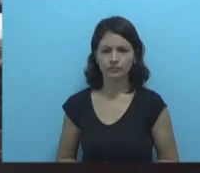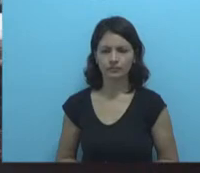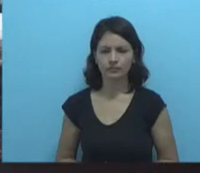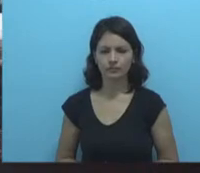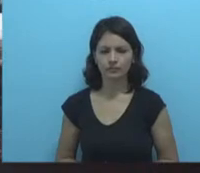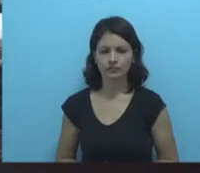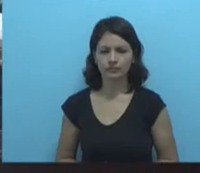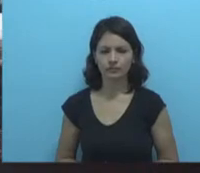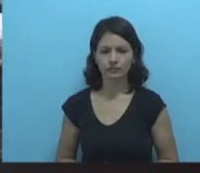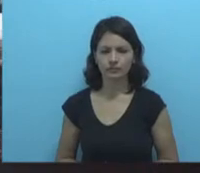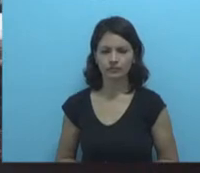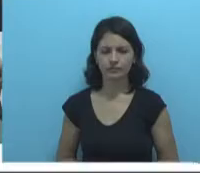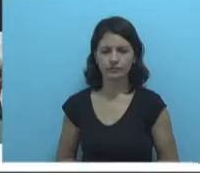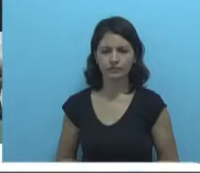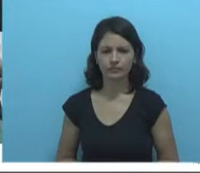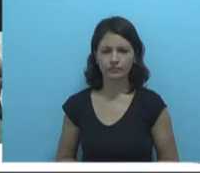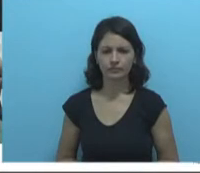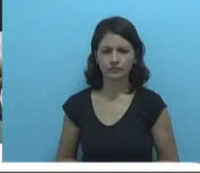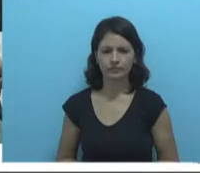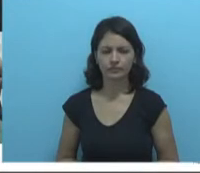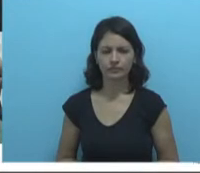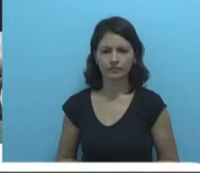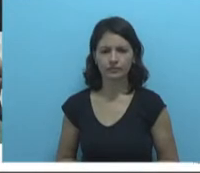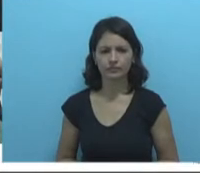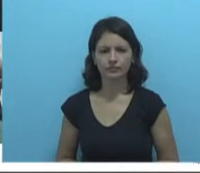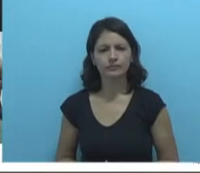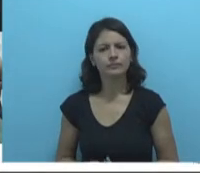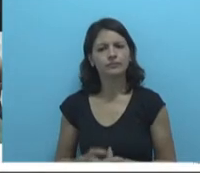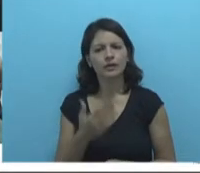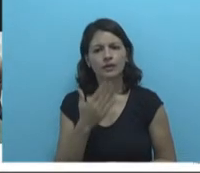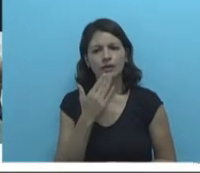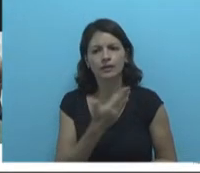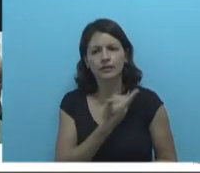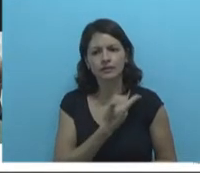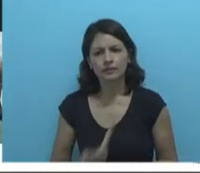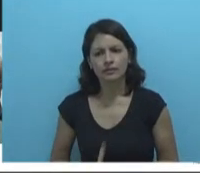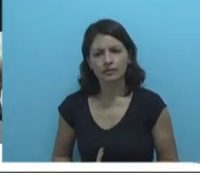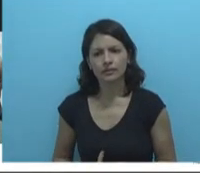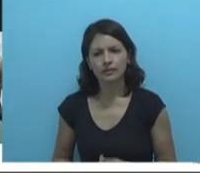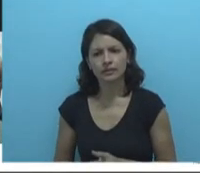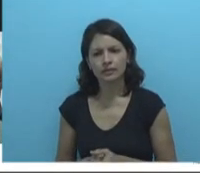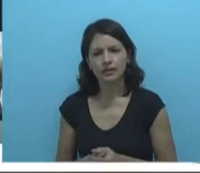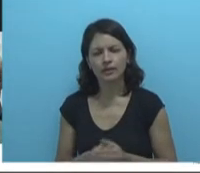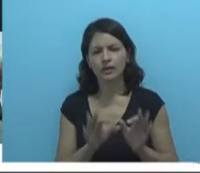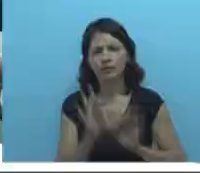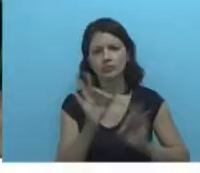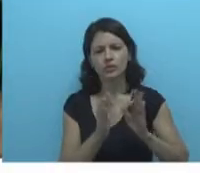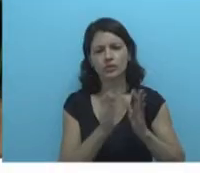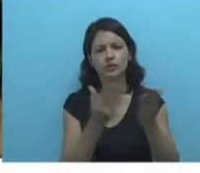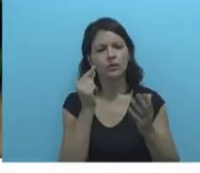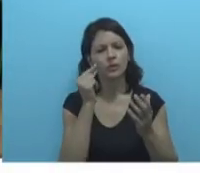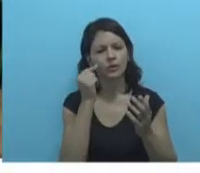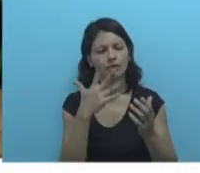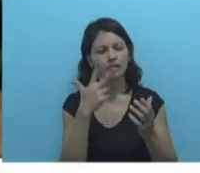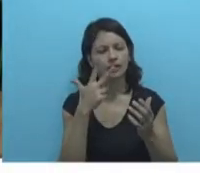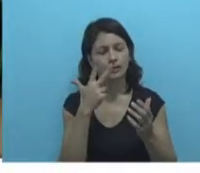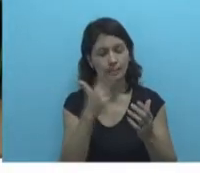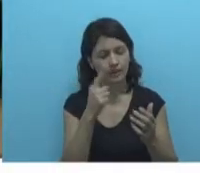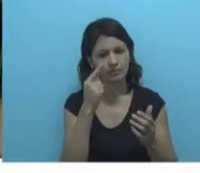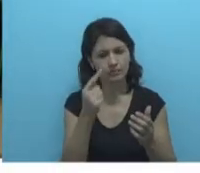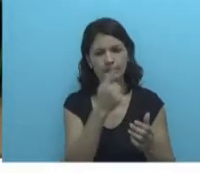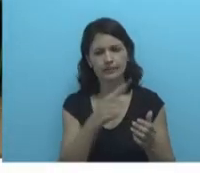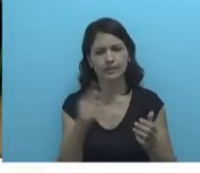Gracias, señor presidente. Es para hacer referencia al proyecto 43.119 que fue